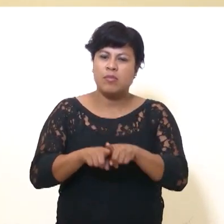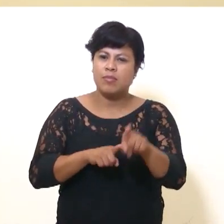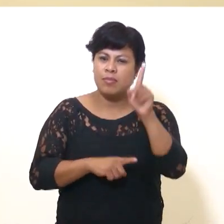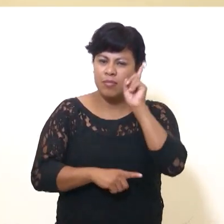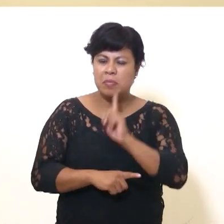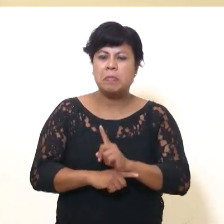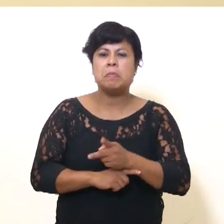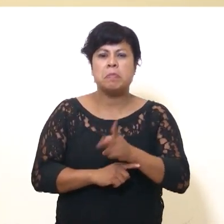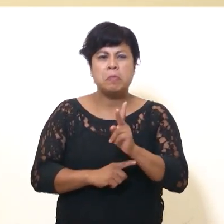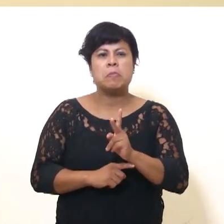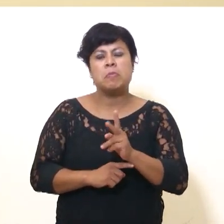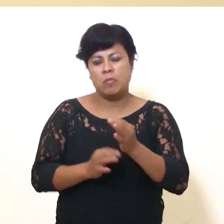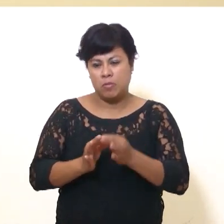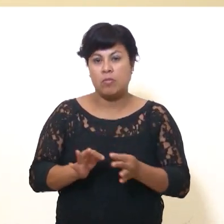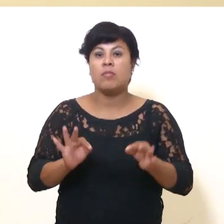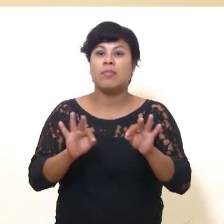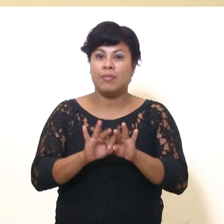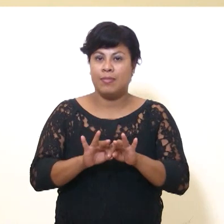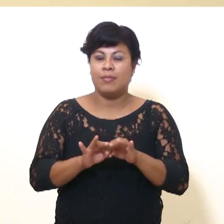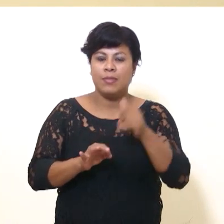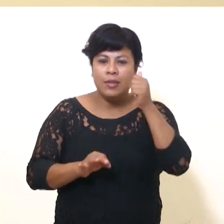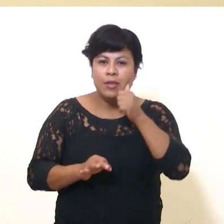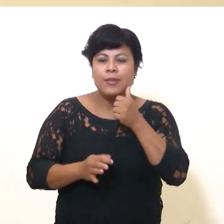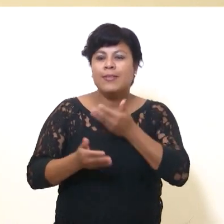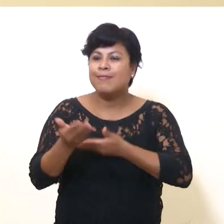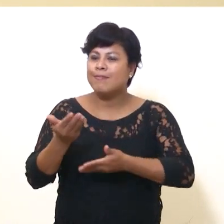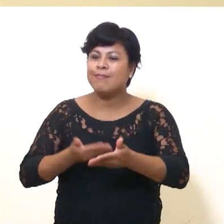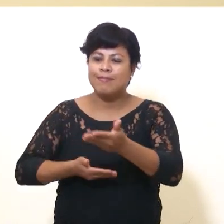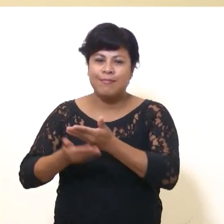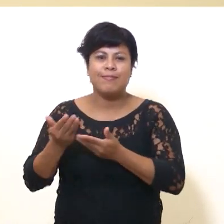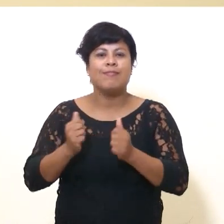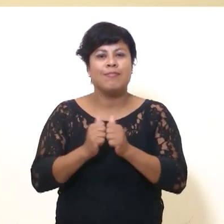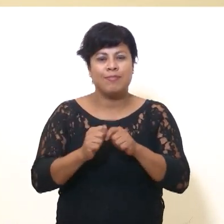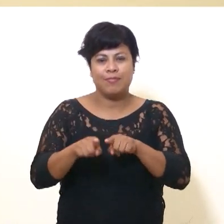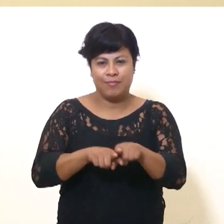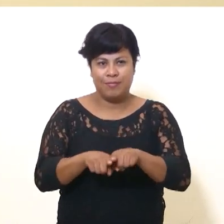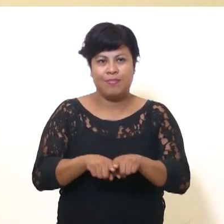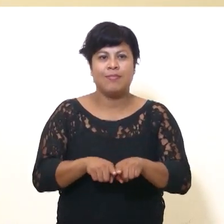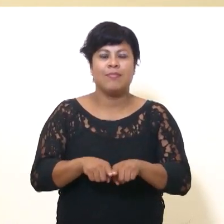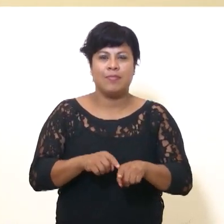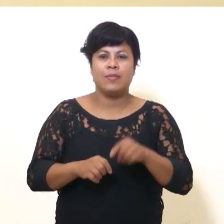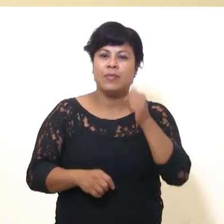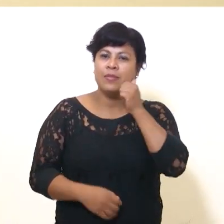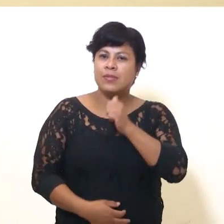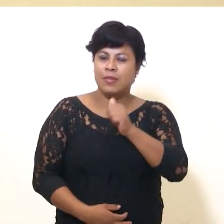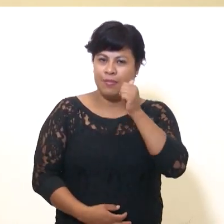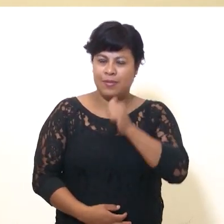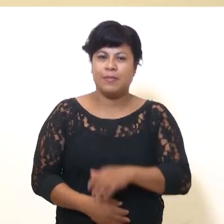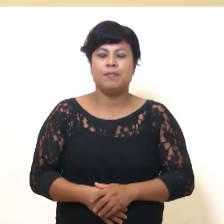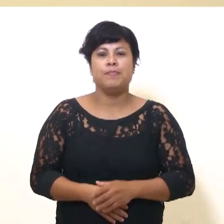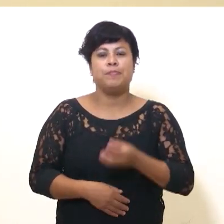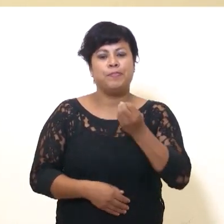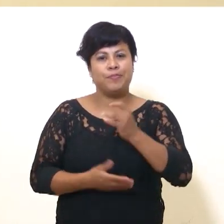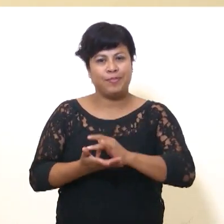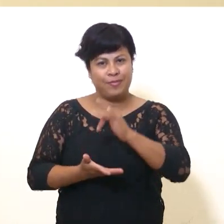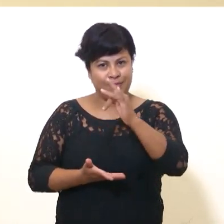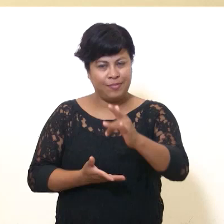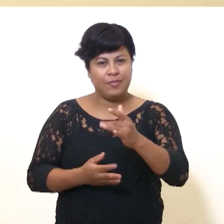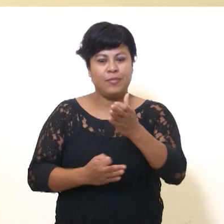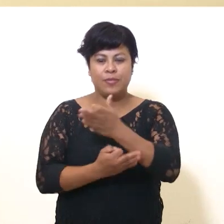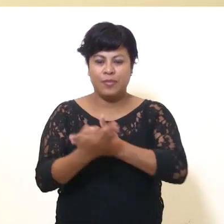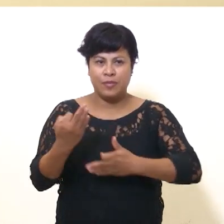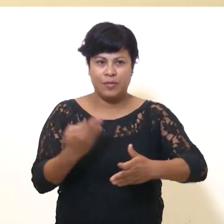hermanos. Claro que yo también tengo hermanas. Sin embargo, pues bueno, es importante intentar tener la mejor relación con ellos